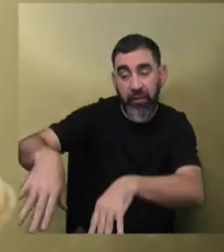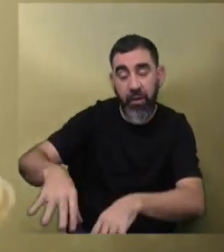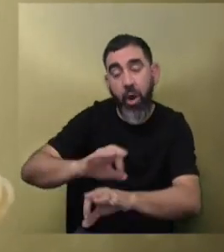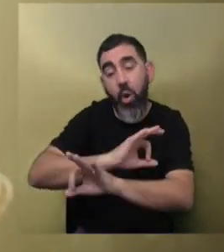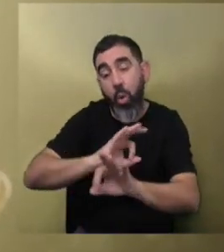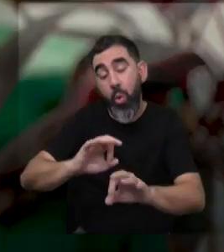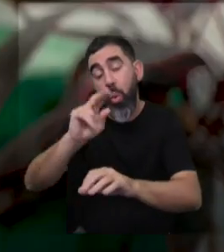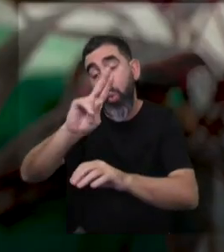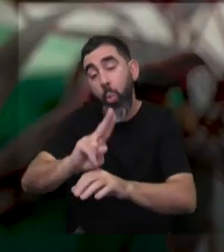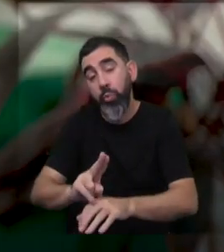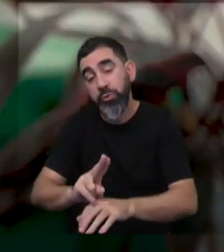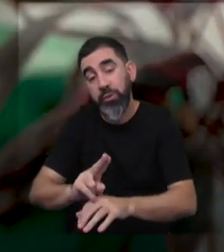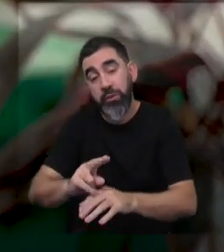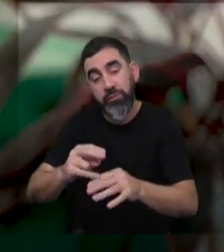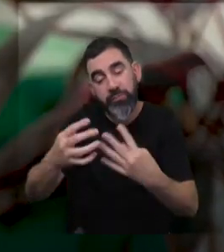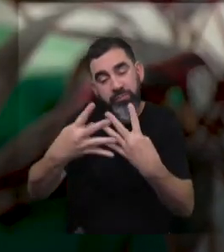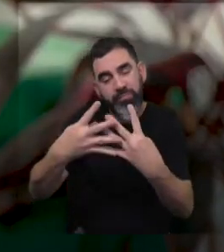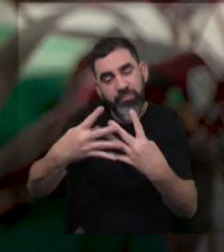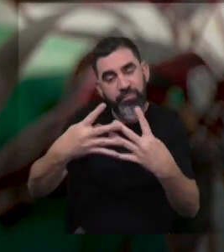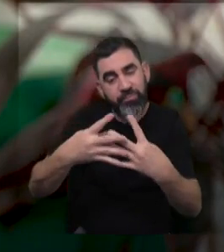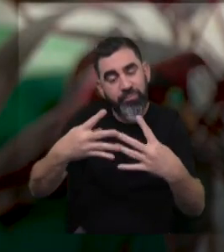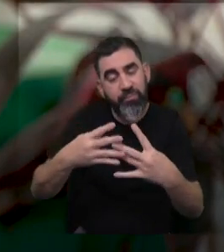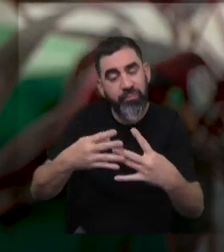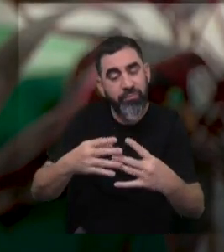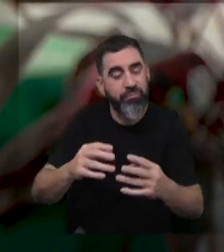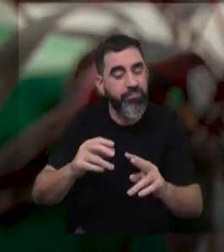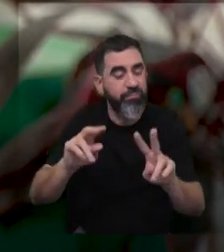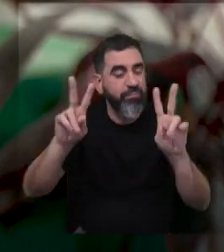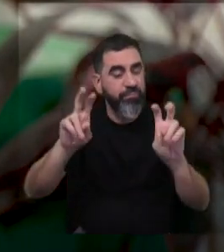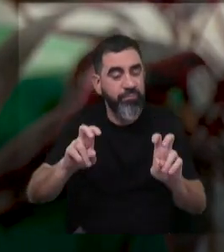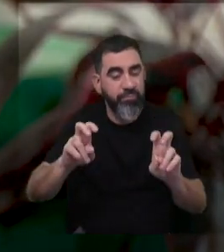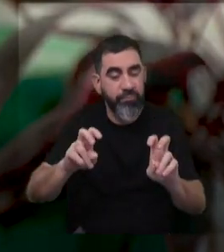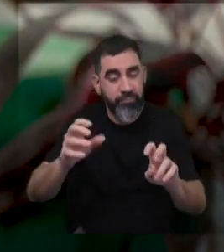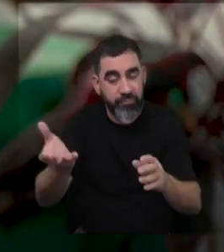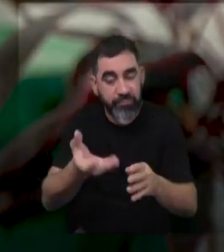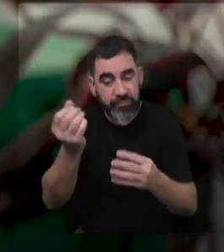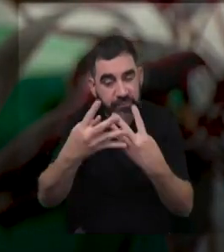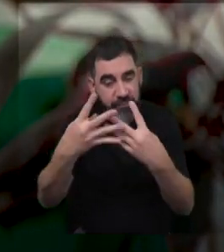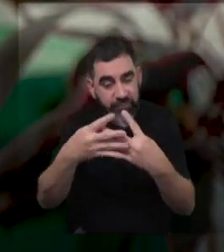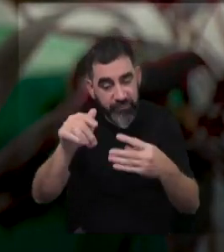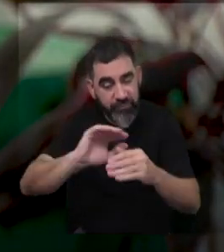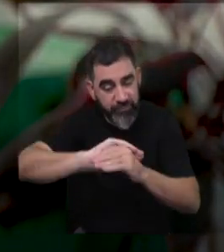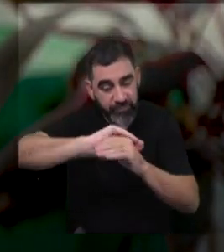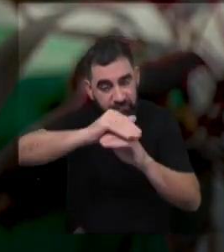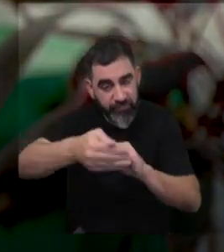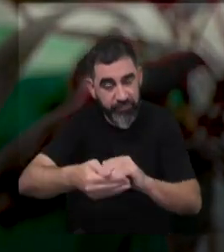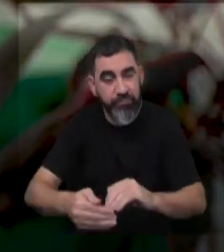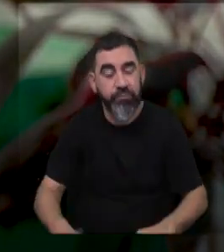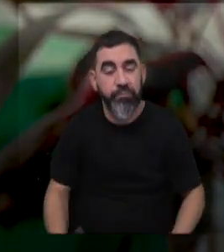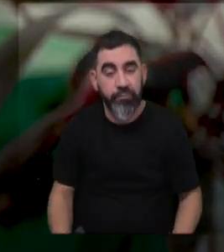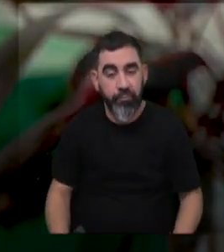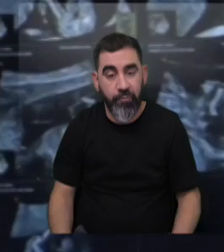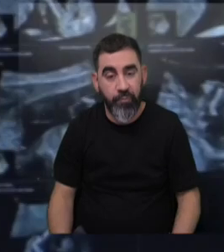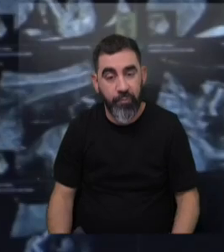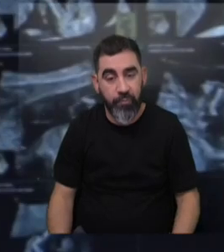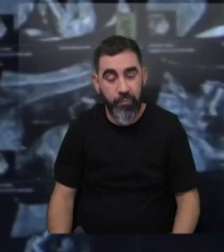se usa una membrana, que es el amnios, es una membrana obtenida a partir de esas placentas que se